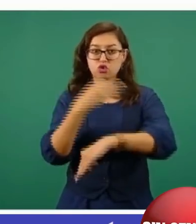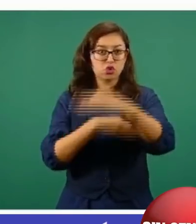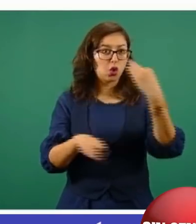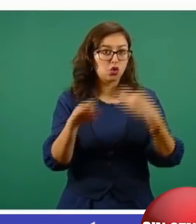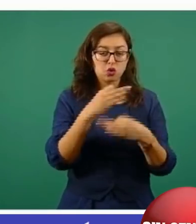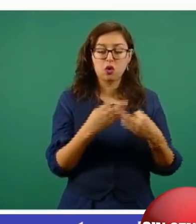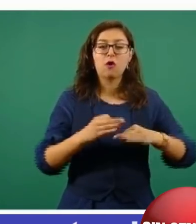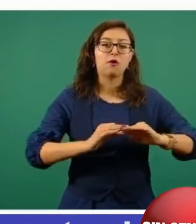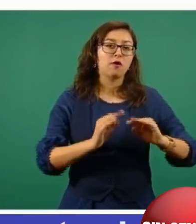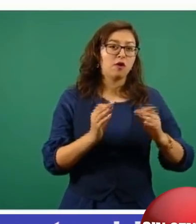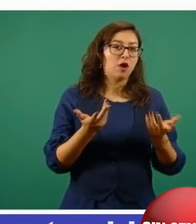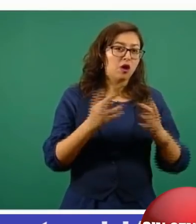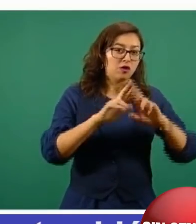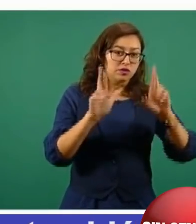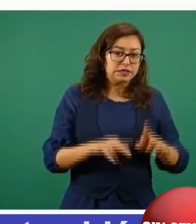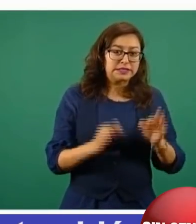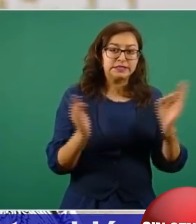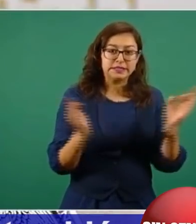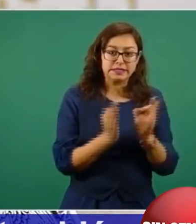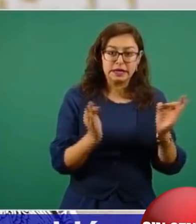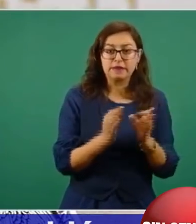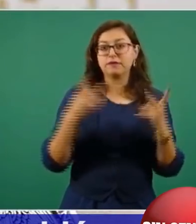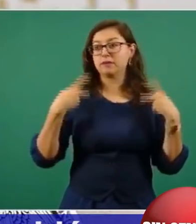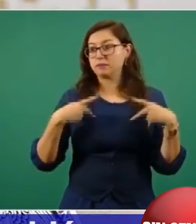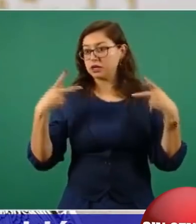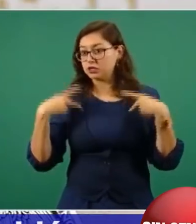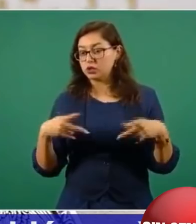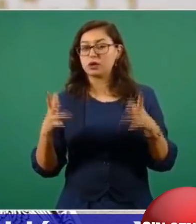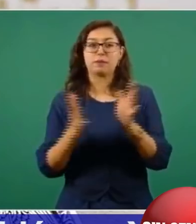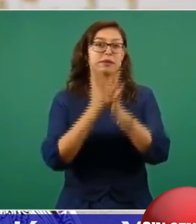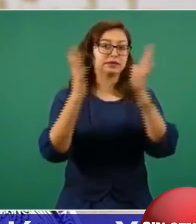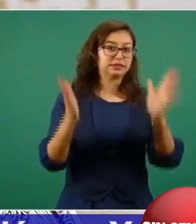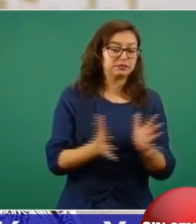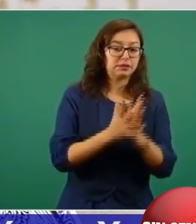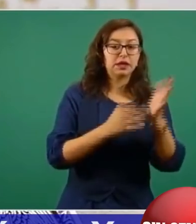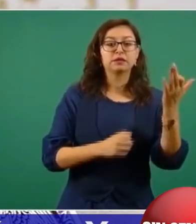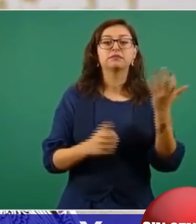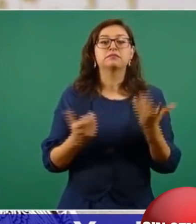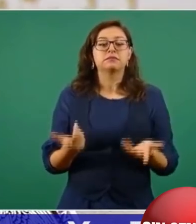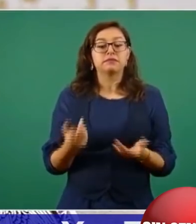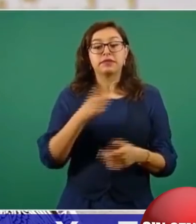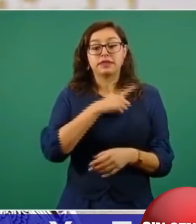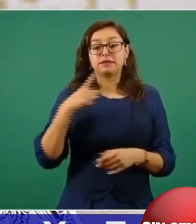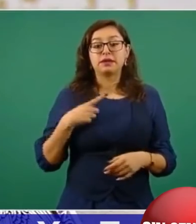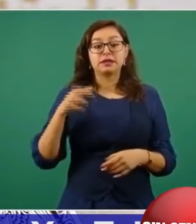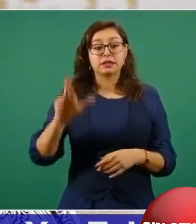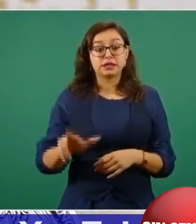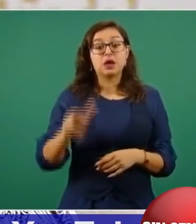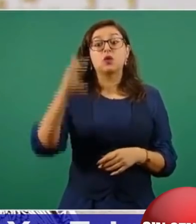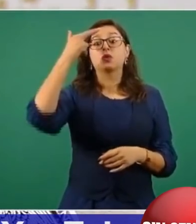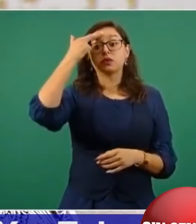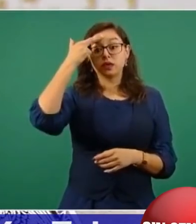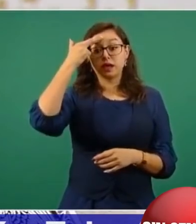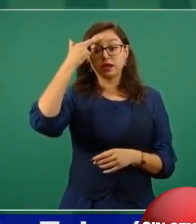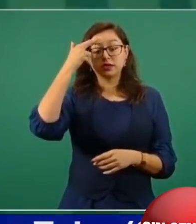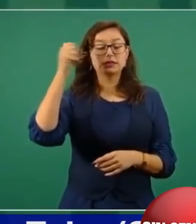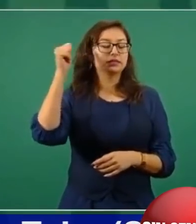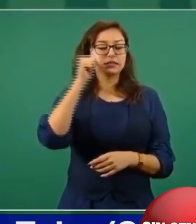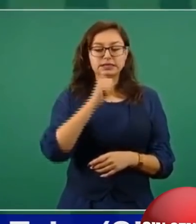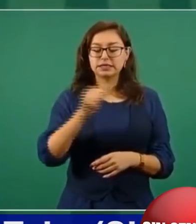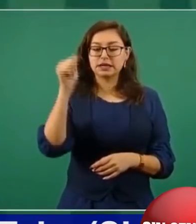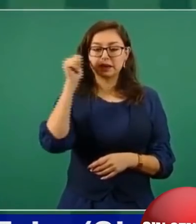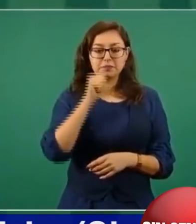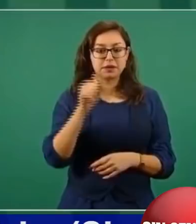personal local que pueda participar en la vacunación. Recordar que en todo momento estamos utilizando los